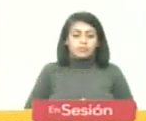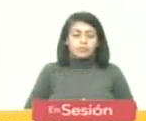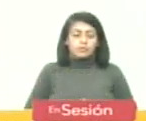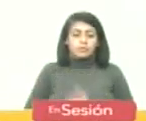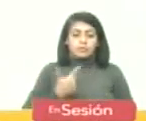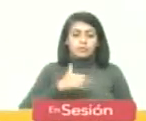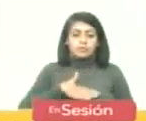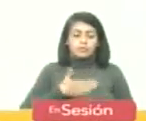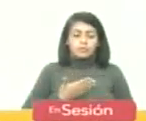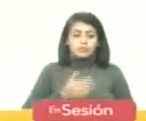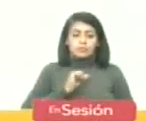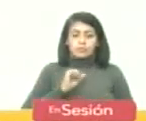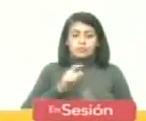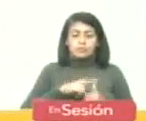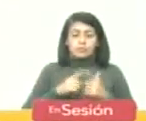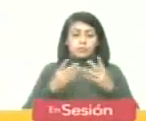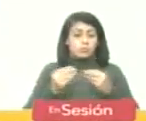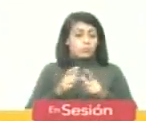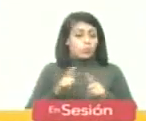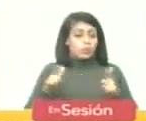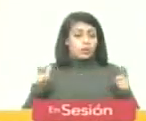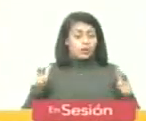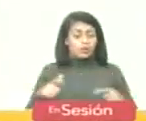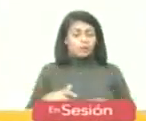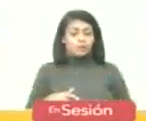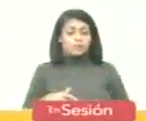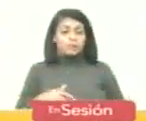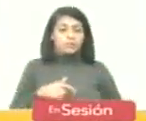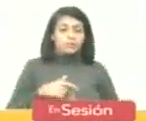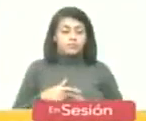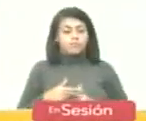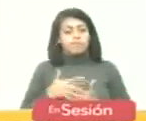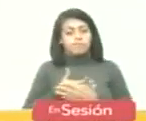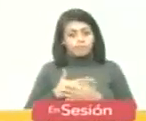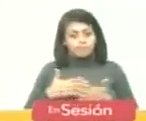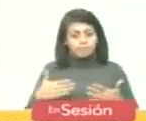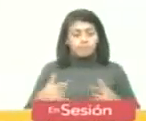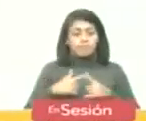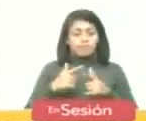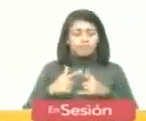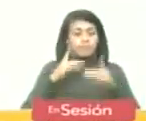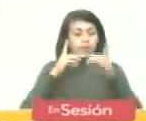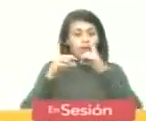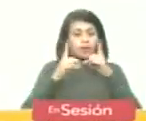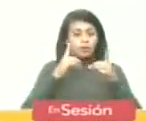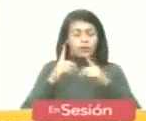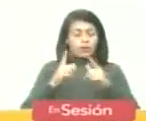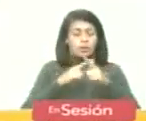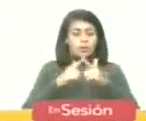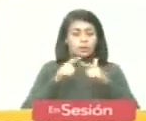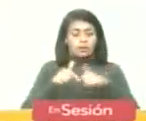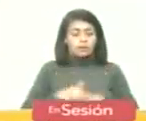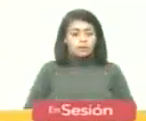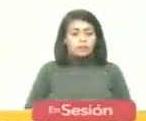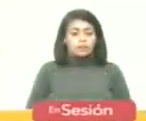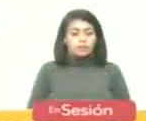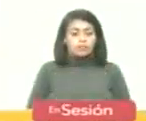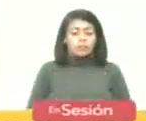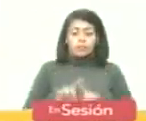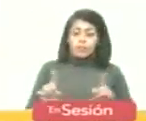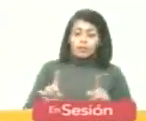nosotros podemos ser muy amplios, condescendientes, dialogantes, pero